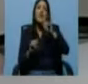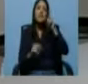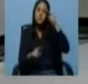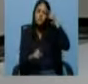niños y nuestras niñas